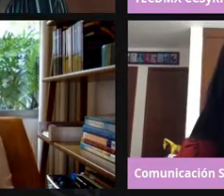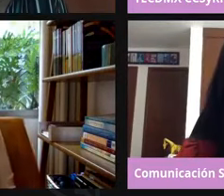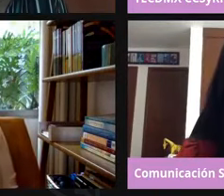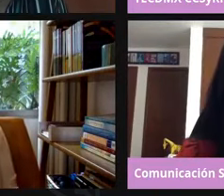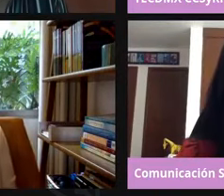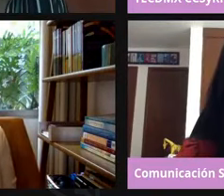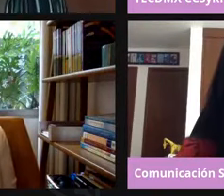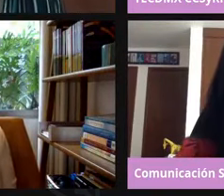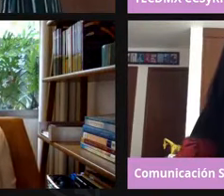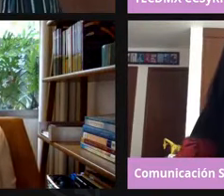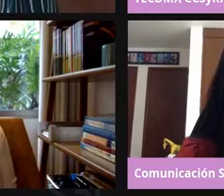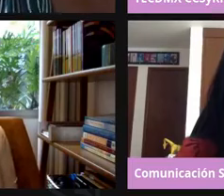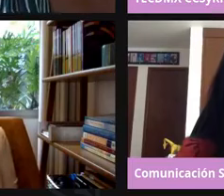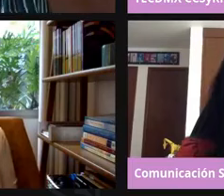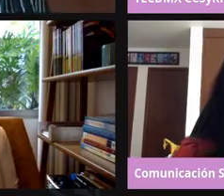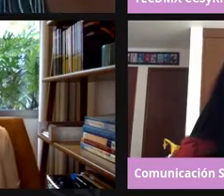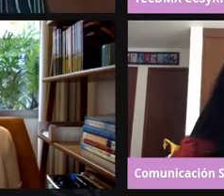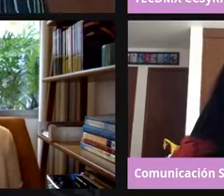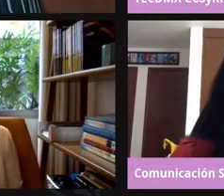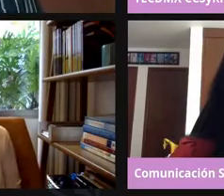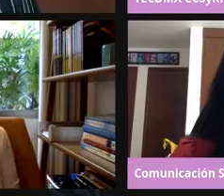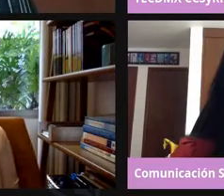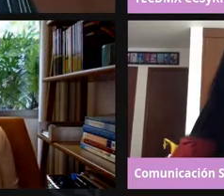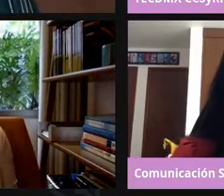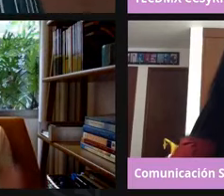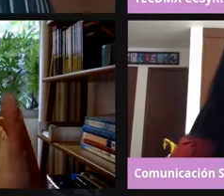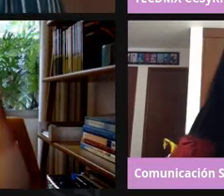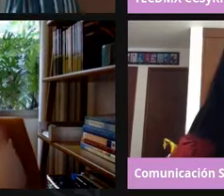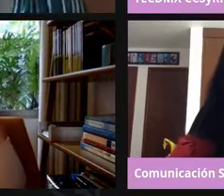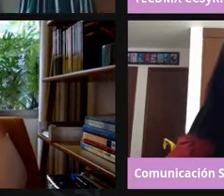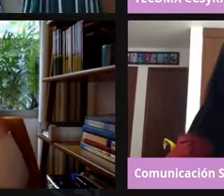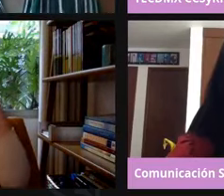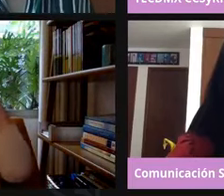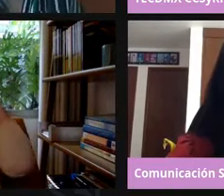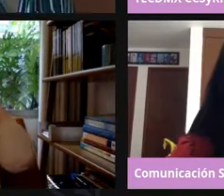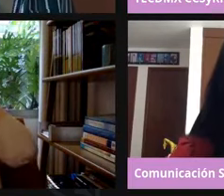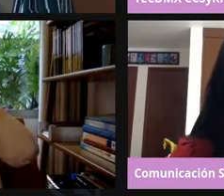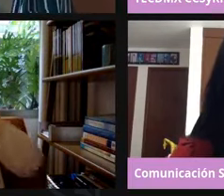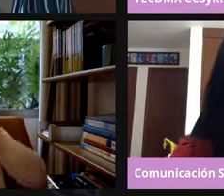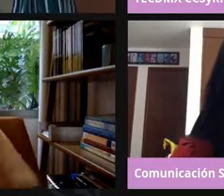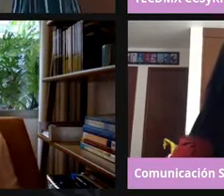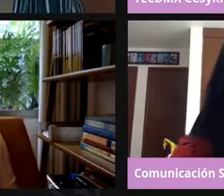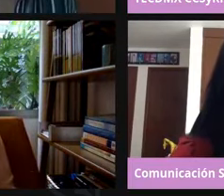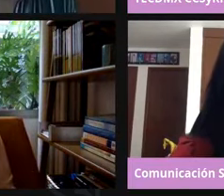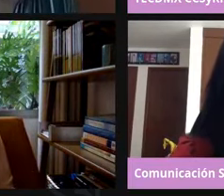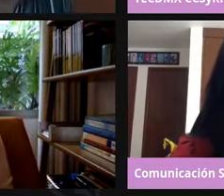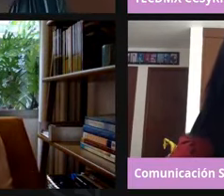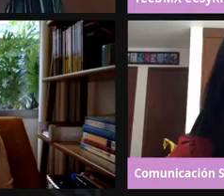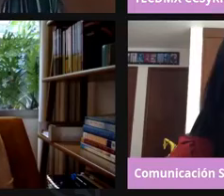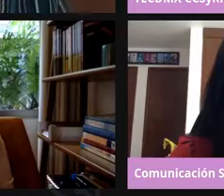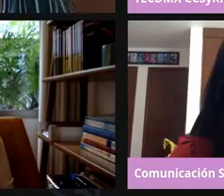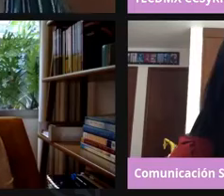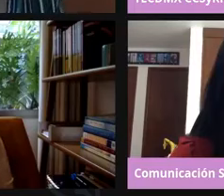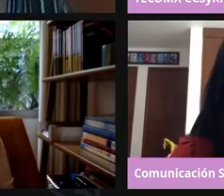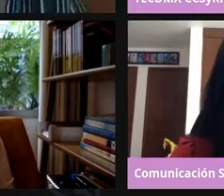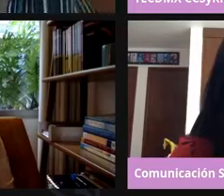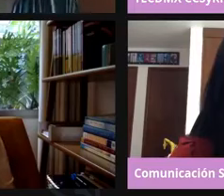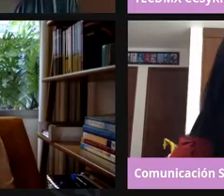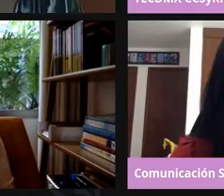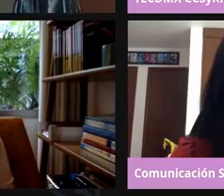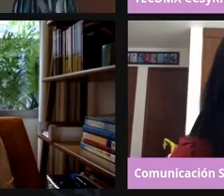estar aquí. Muchas gracias, doctora Tania. Y como cada tarde en esta programación de Charlas de Café, le